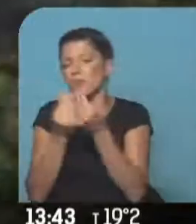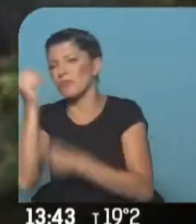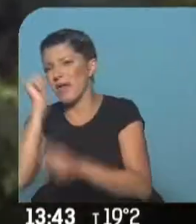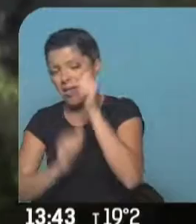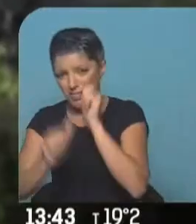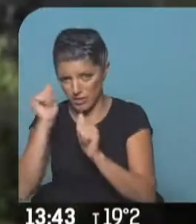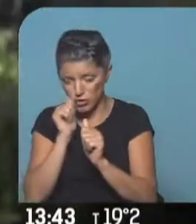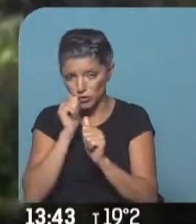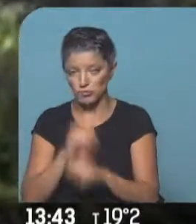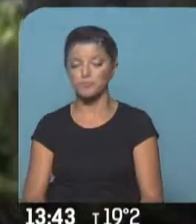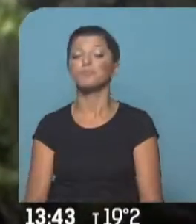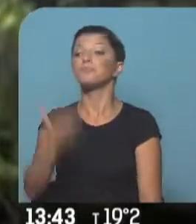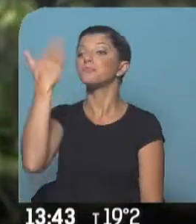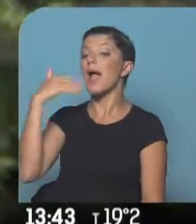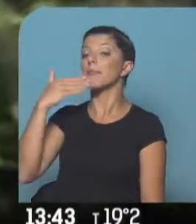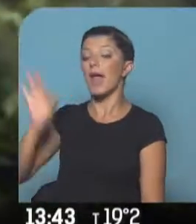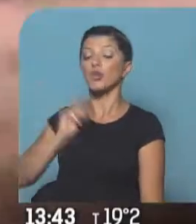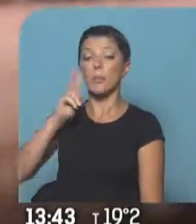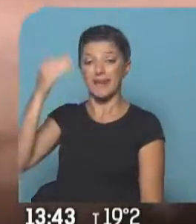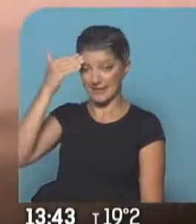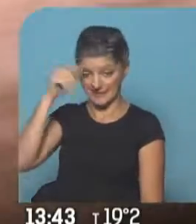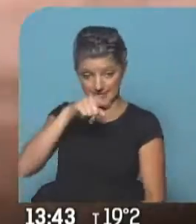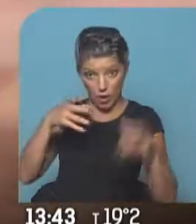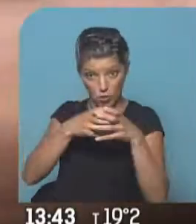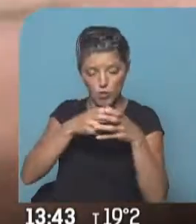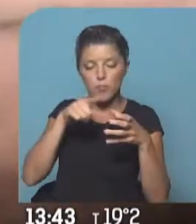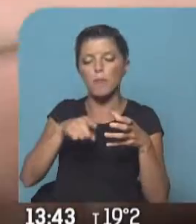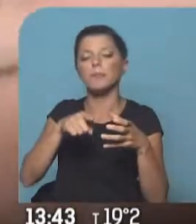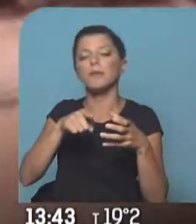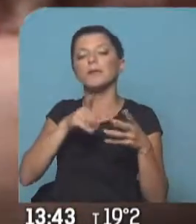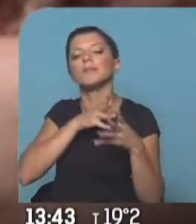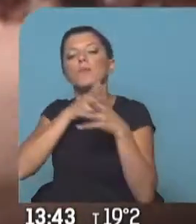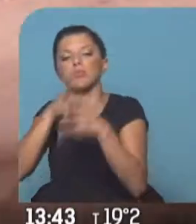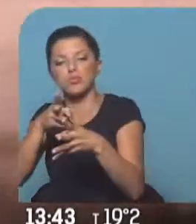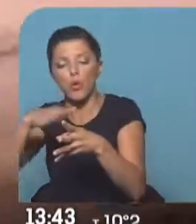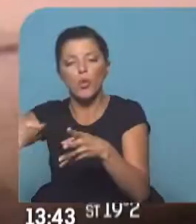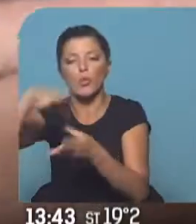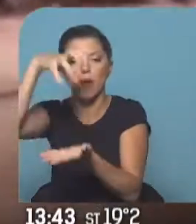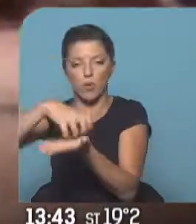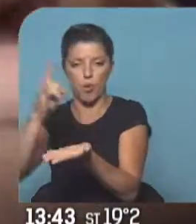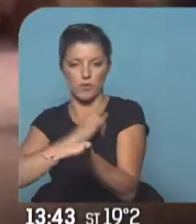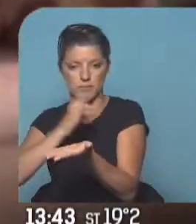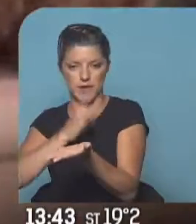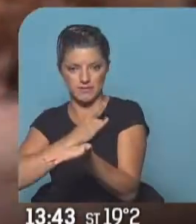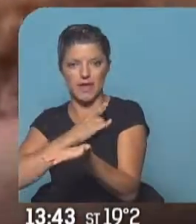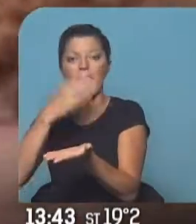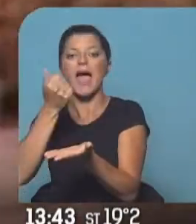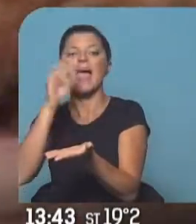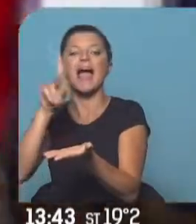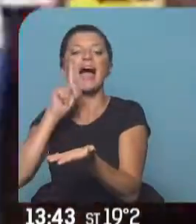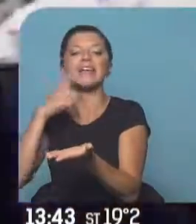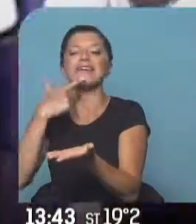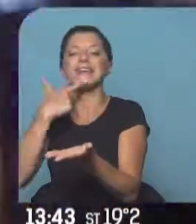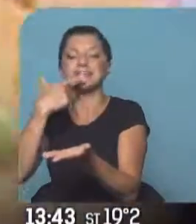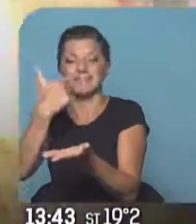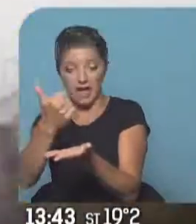heridos. En abril de 2015, la organización integrista atacó un campus de la Universidad Garissa en el noreste de ese país